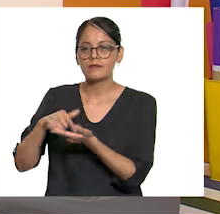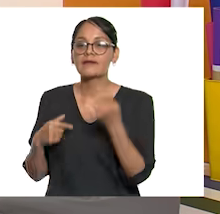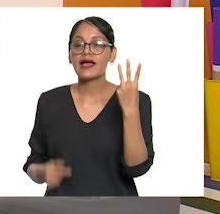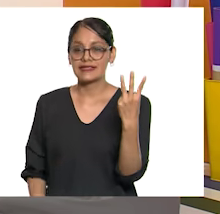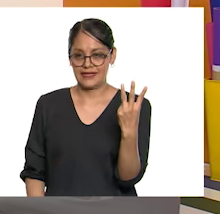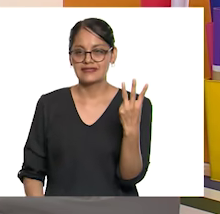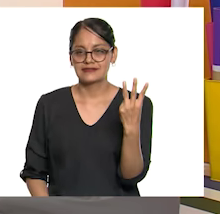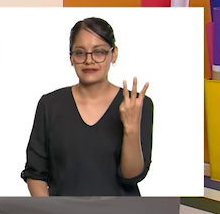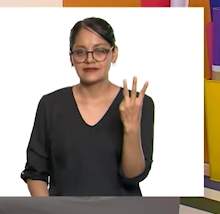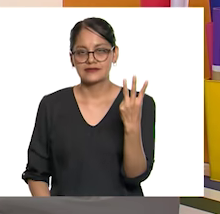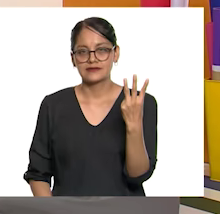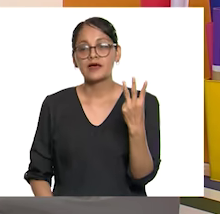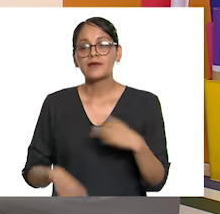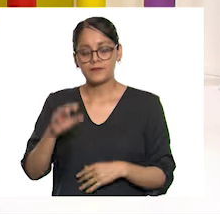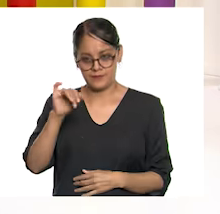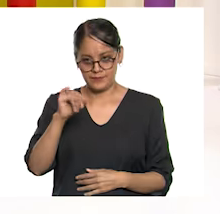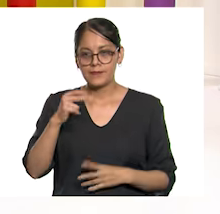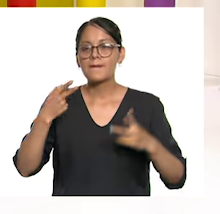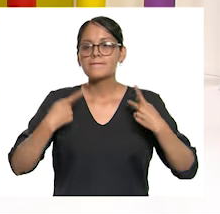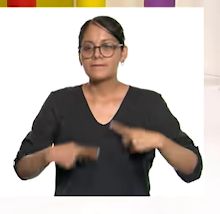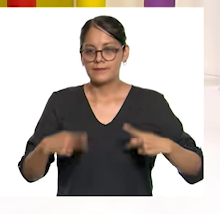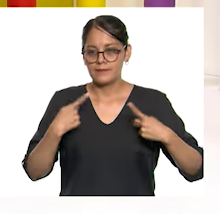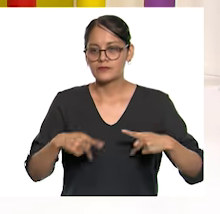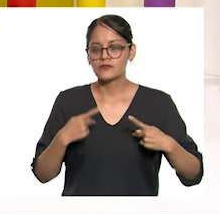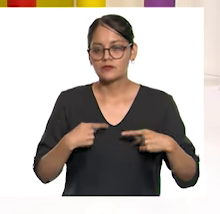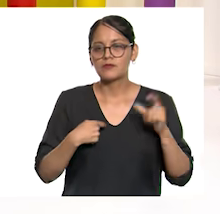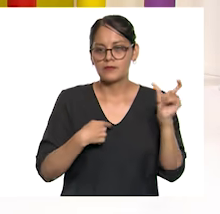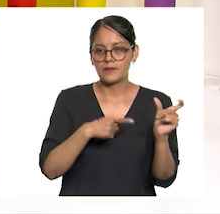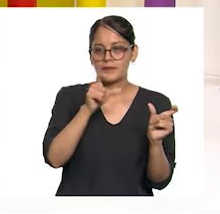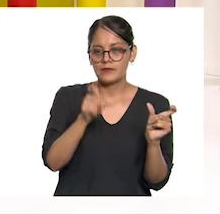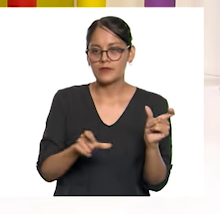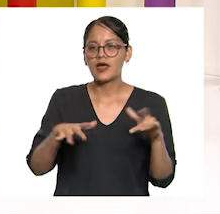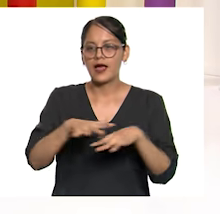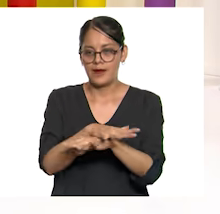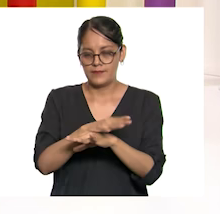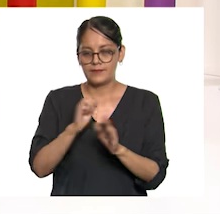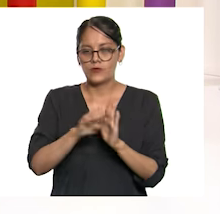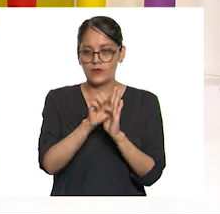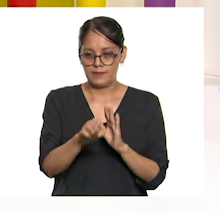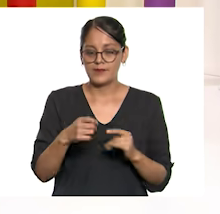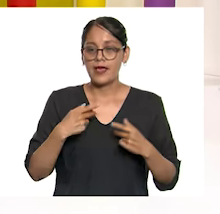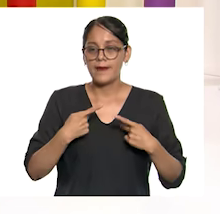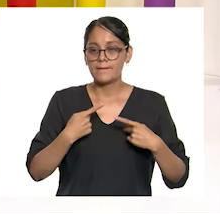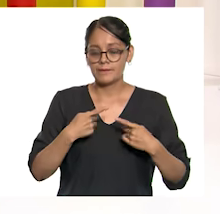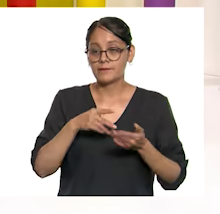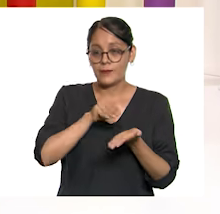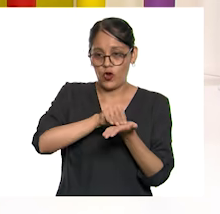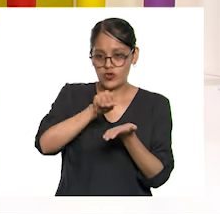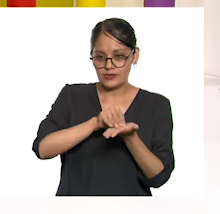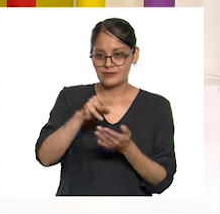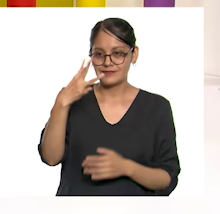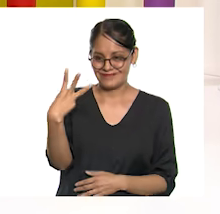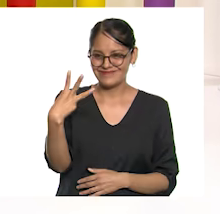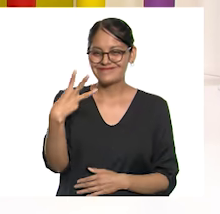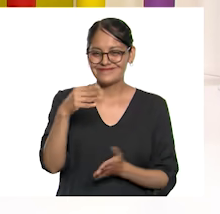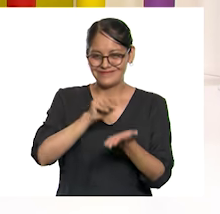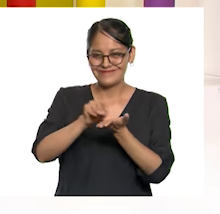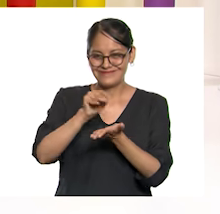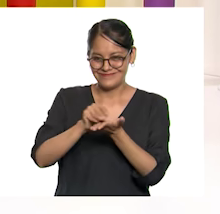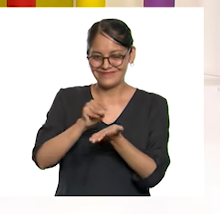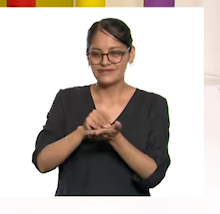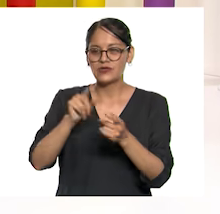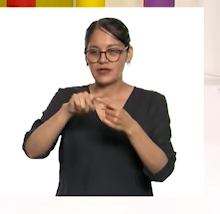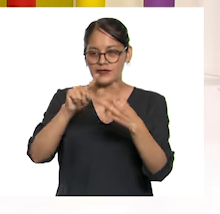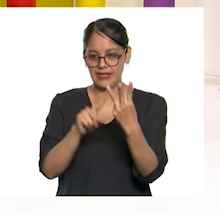Así es. Los personajes también cambiaron. Tenemos a tres cochinitos que son hermanos, tenemos